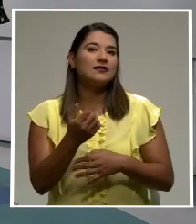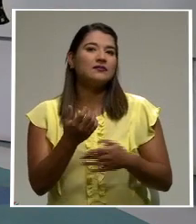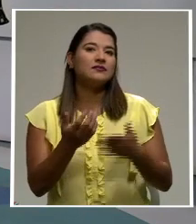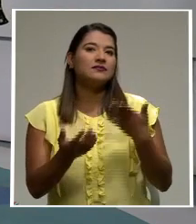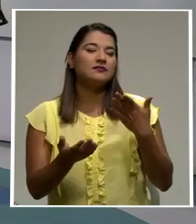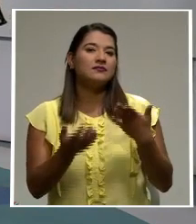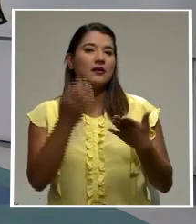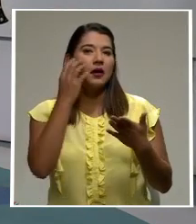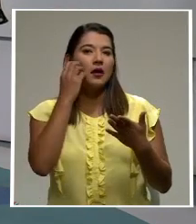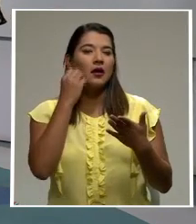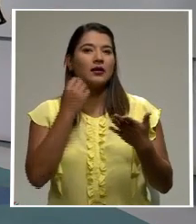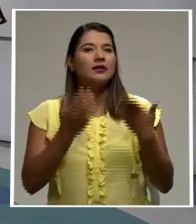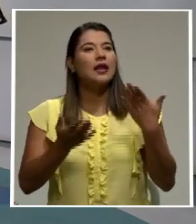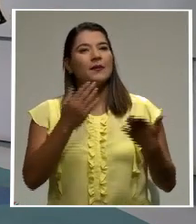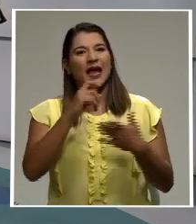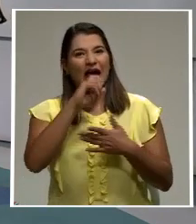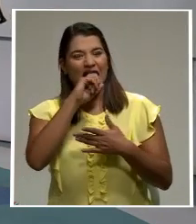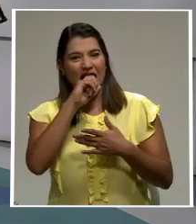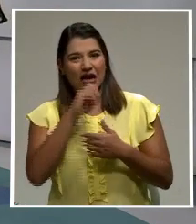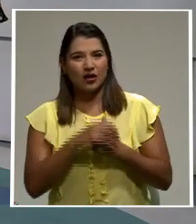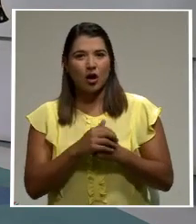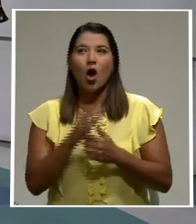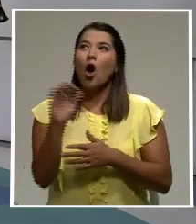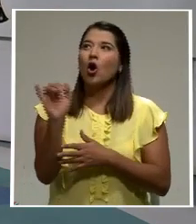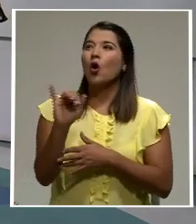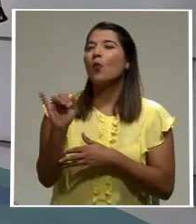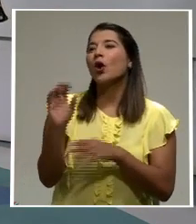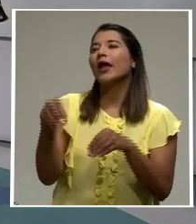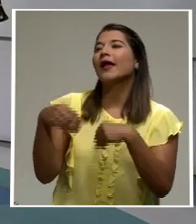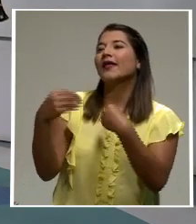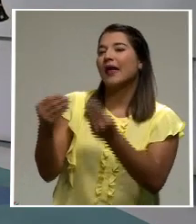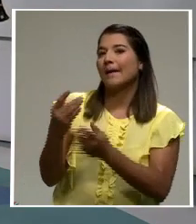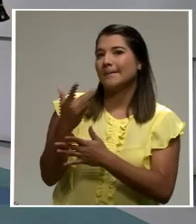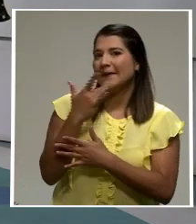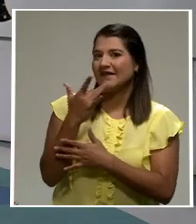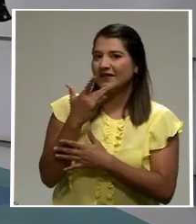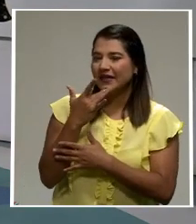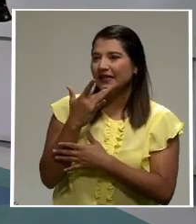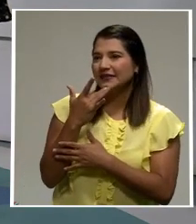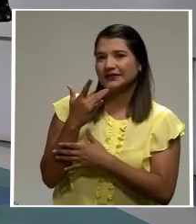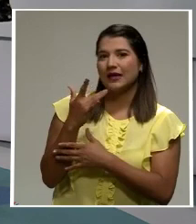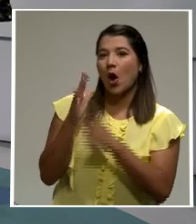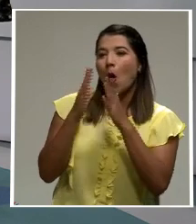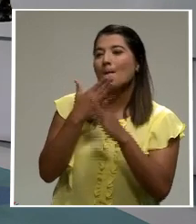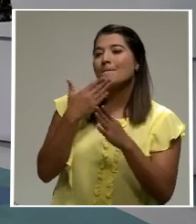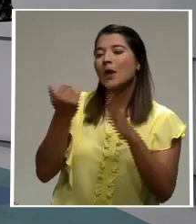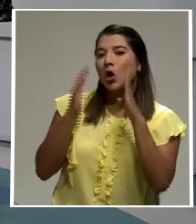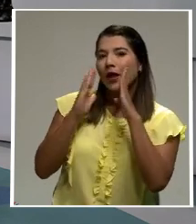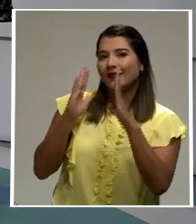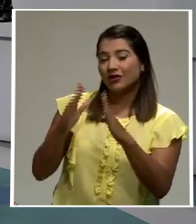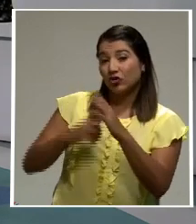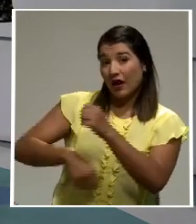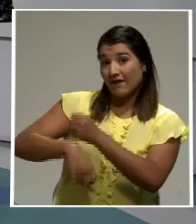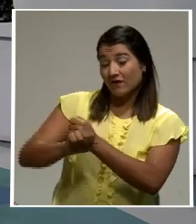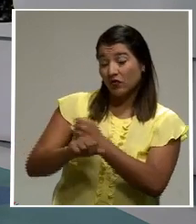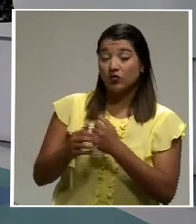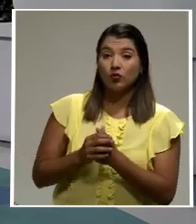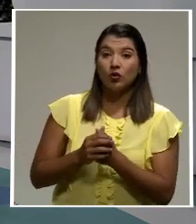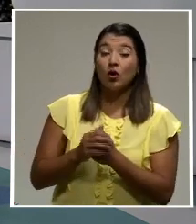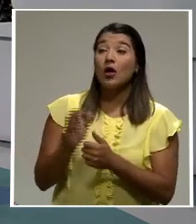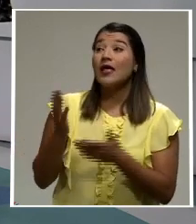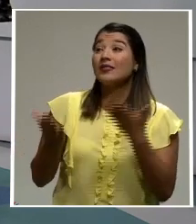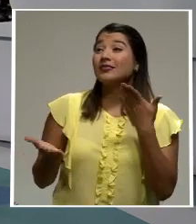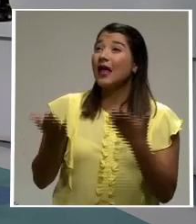celos. Celos, sí. Tal vez como que le están dando un poco más de preferencia, ¿verdad?, al fútbol. Pues más bien, como usted lo decía ahora fuera de cámaras,